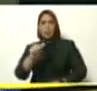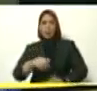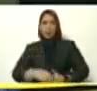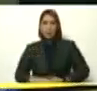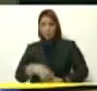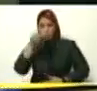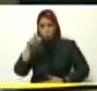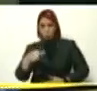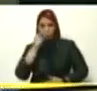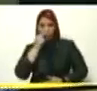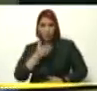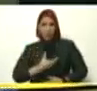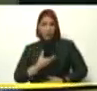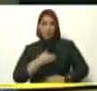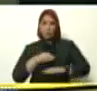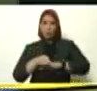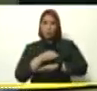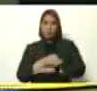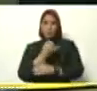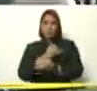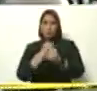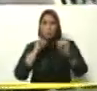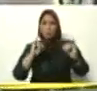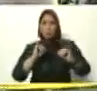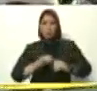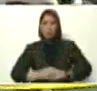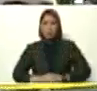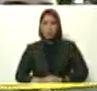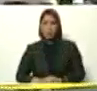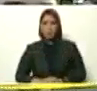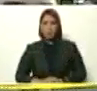Carlos Vidal, alcalde del municipio Independencia.